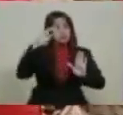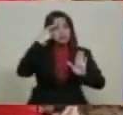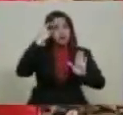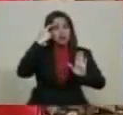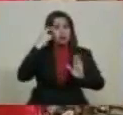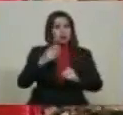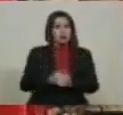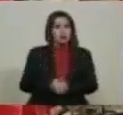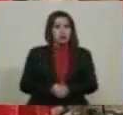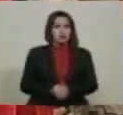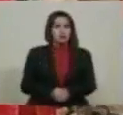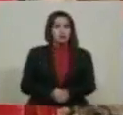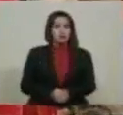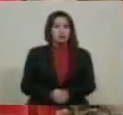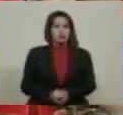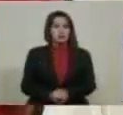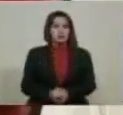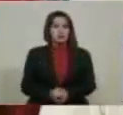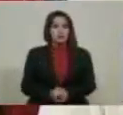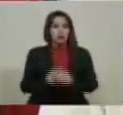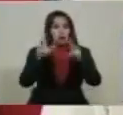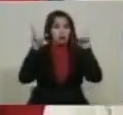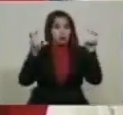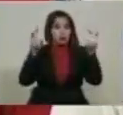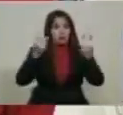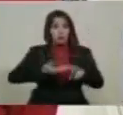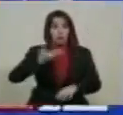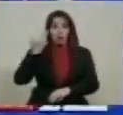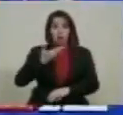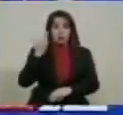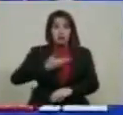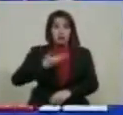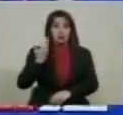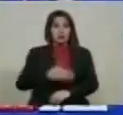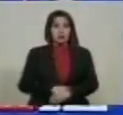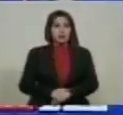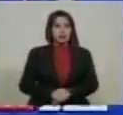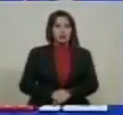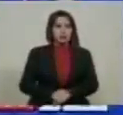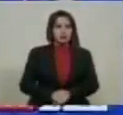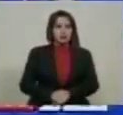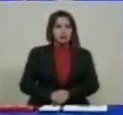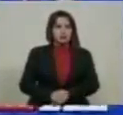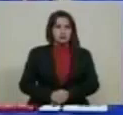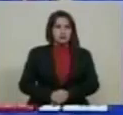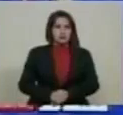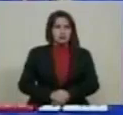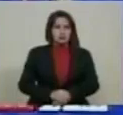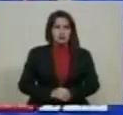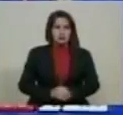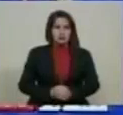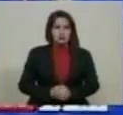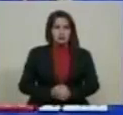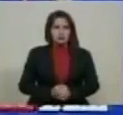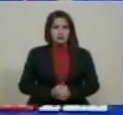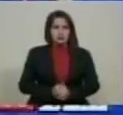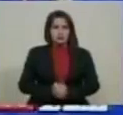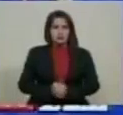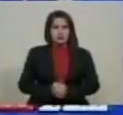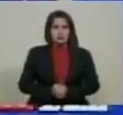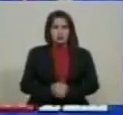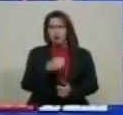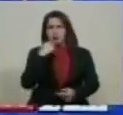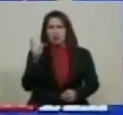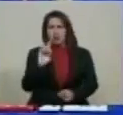para el tema que me dijiste. Es muy importante. Que Adán sabe de eso, ¿verdad? No lo vamos a decir